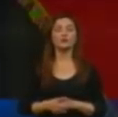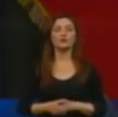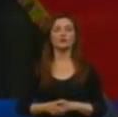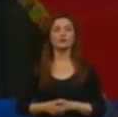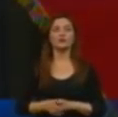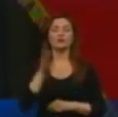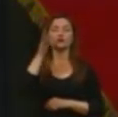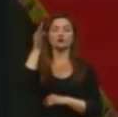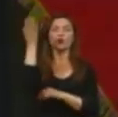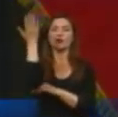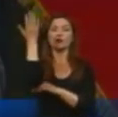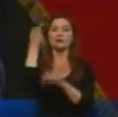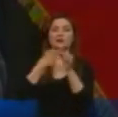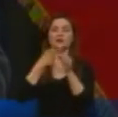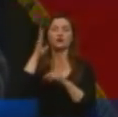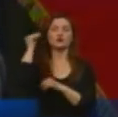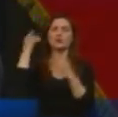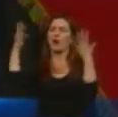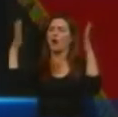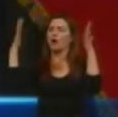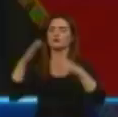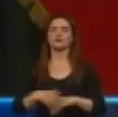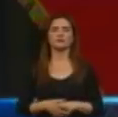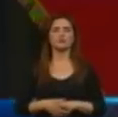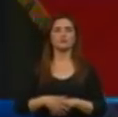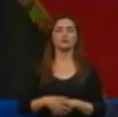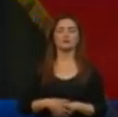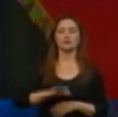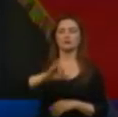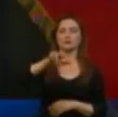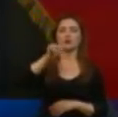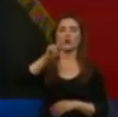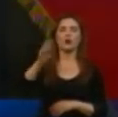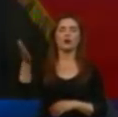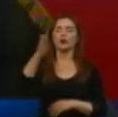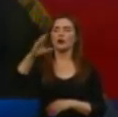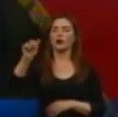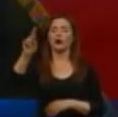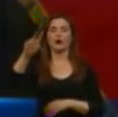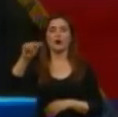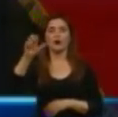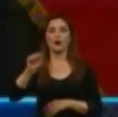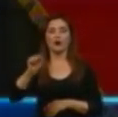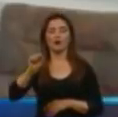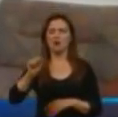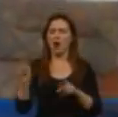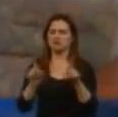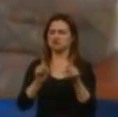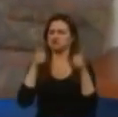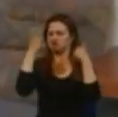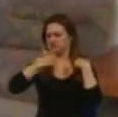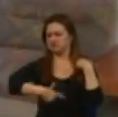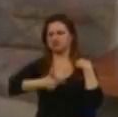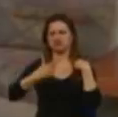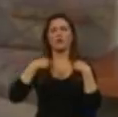Quito. Es que Juan Carlos Holguín está listo para proyectos mayores. Holguín